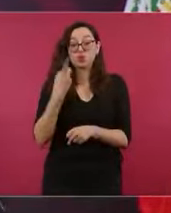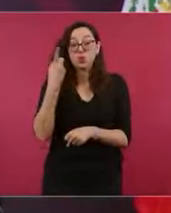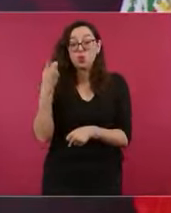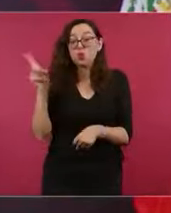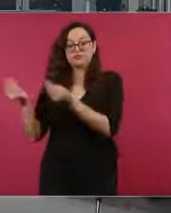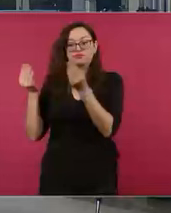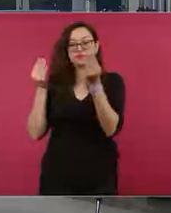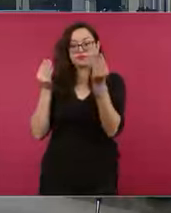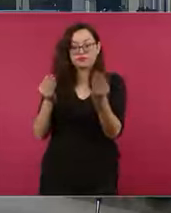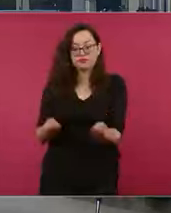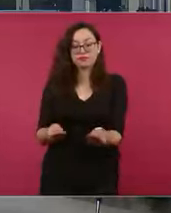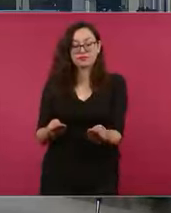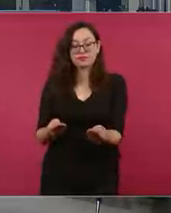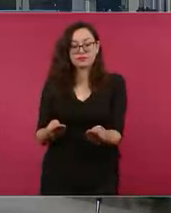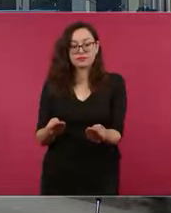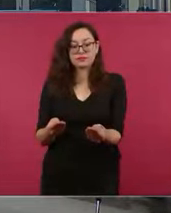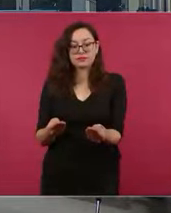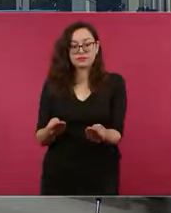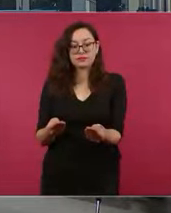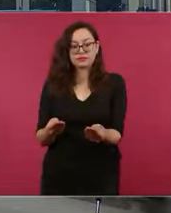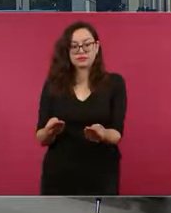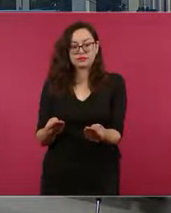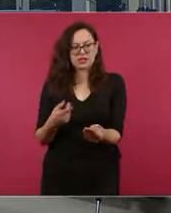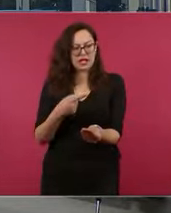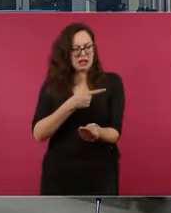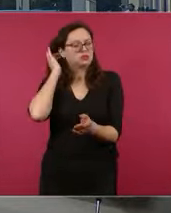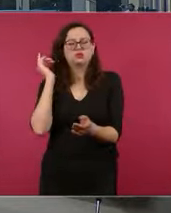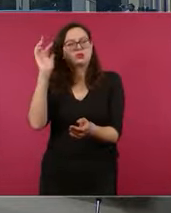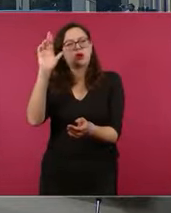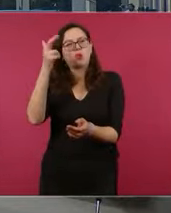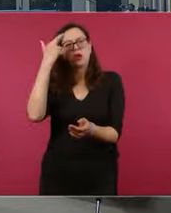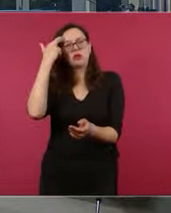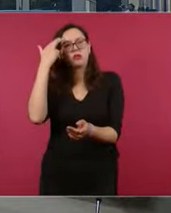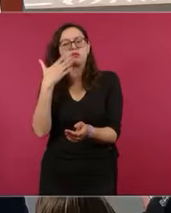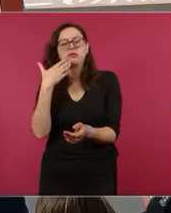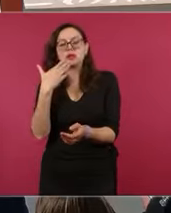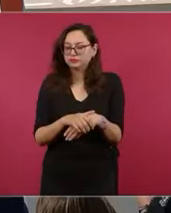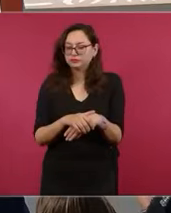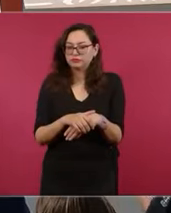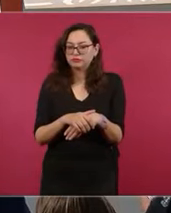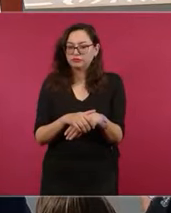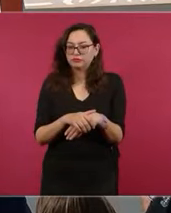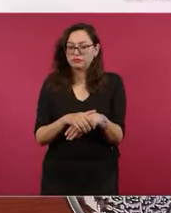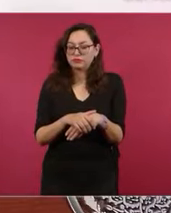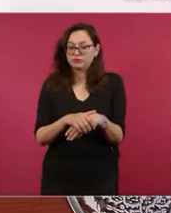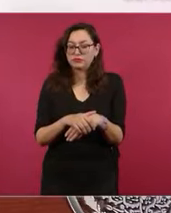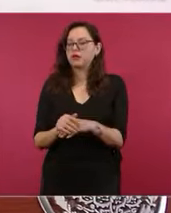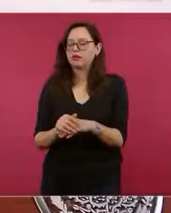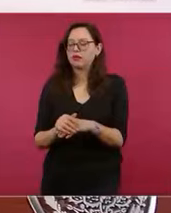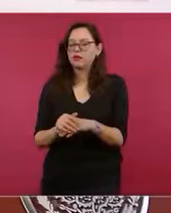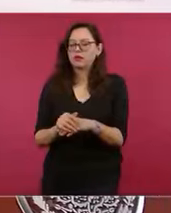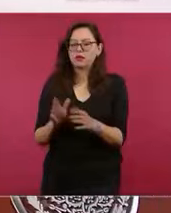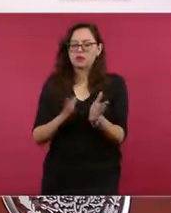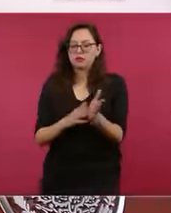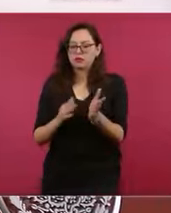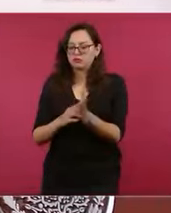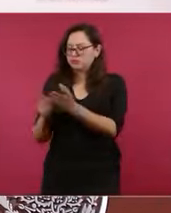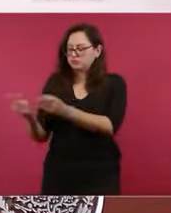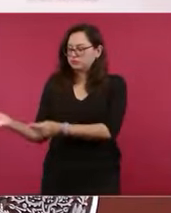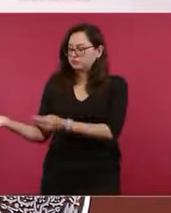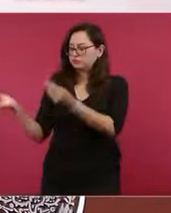documentos. A ver si está Chivá, nada más para… Es él, creo. Y hizo una